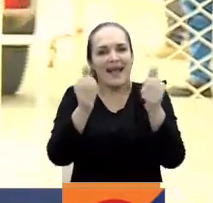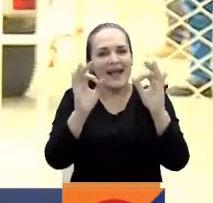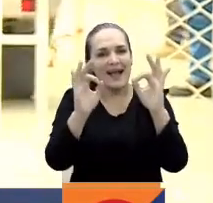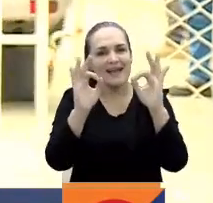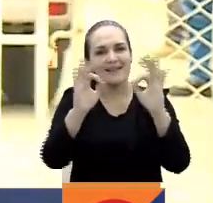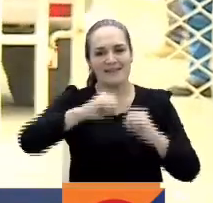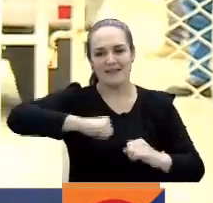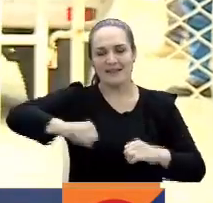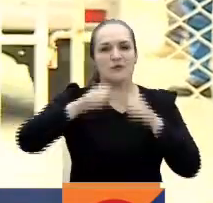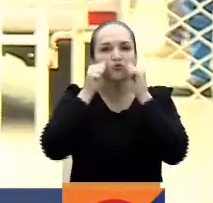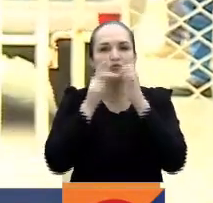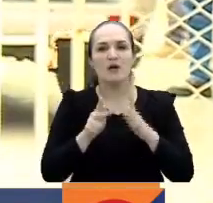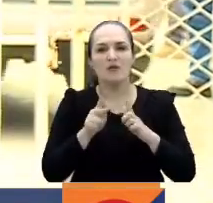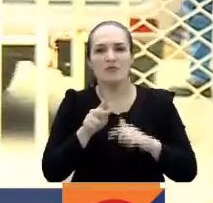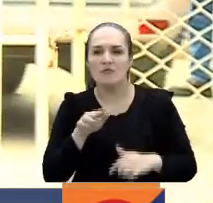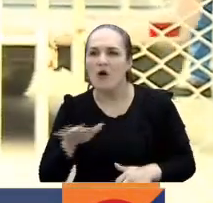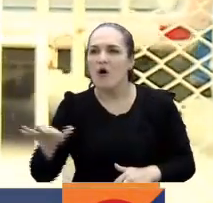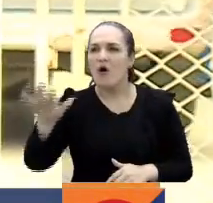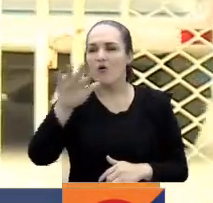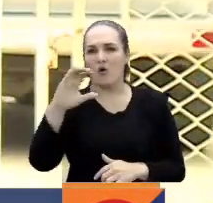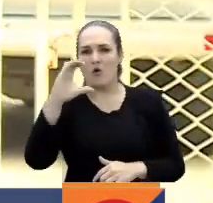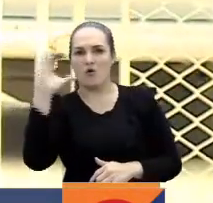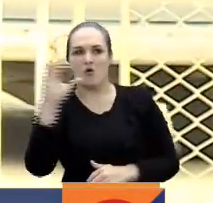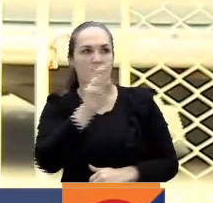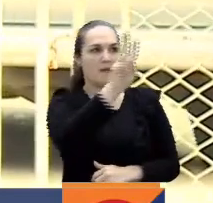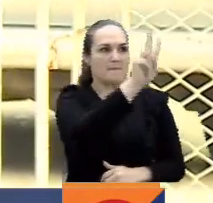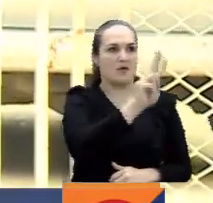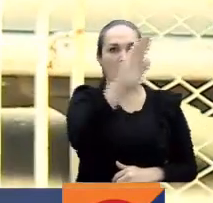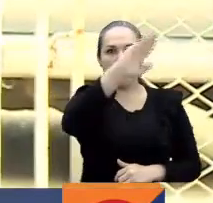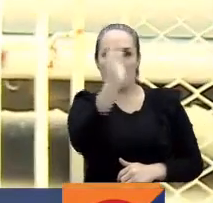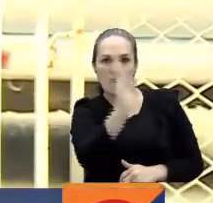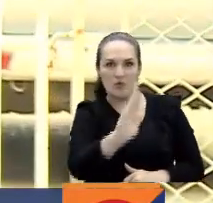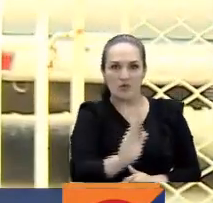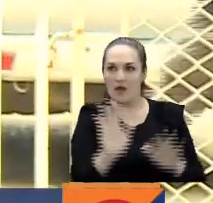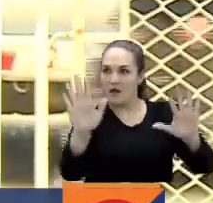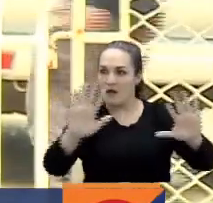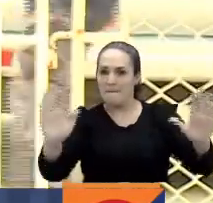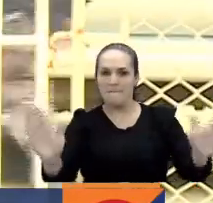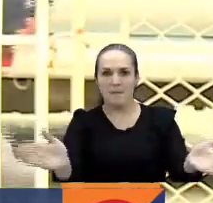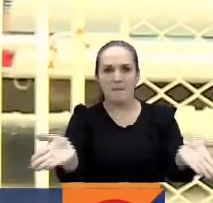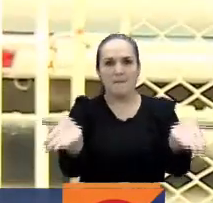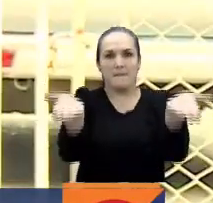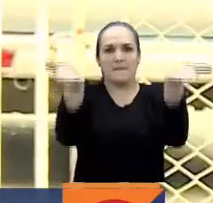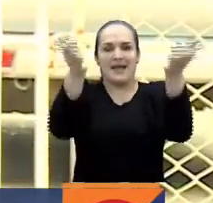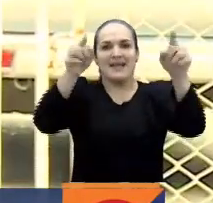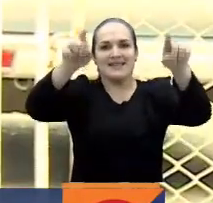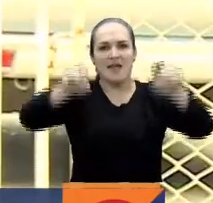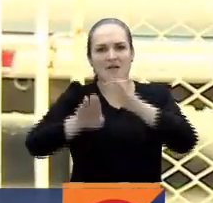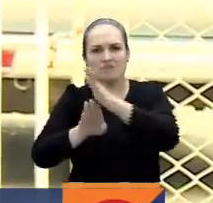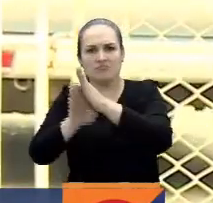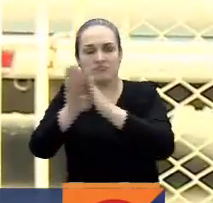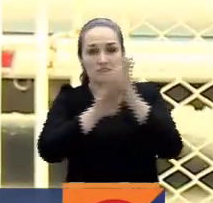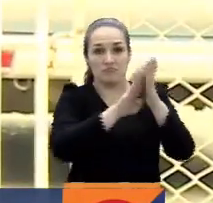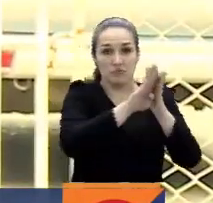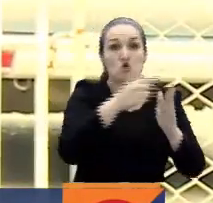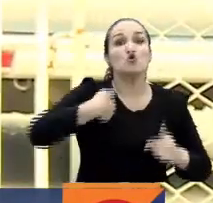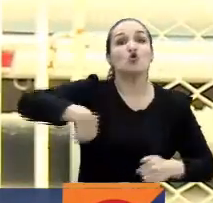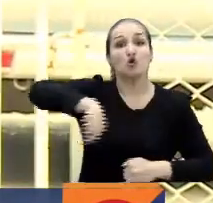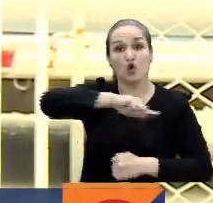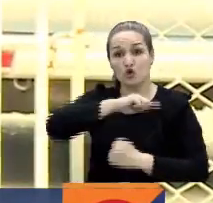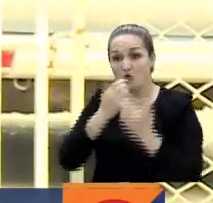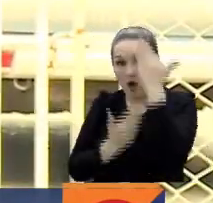en toda la frontera colombo-venezolana. Debe redundar, lo mediremos, lo